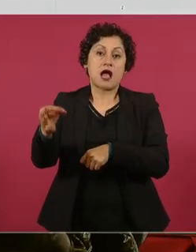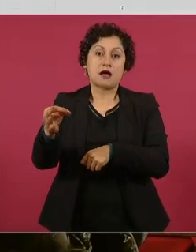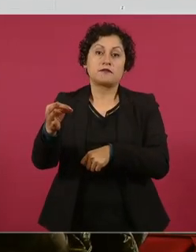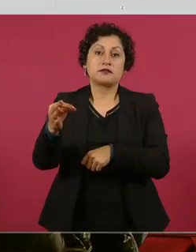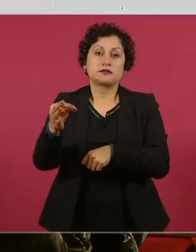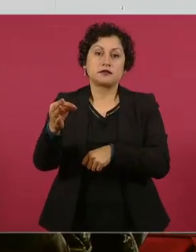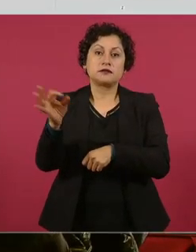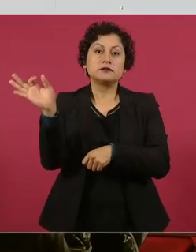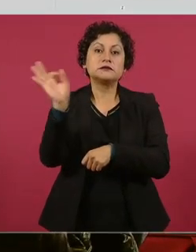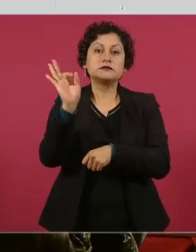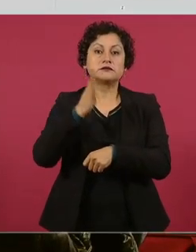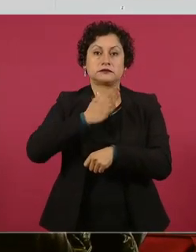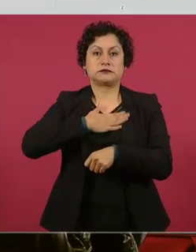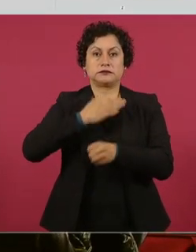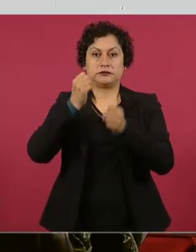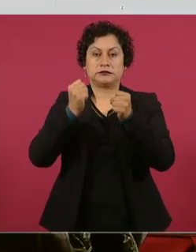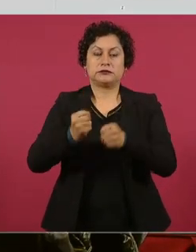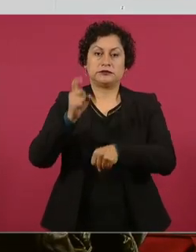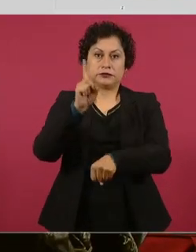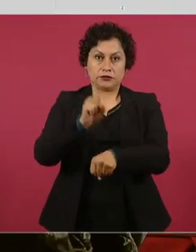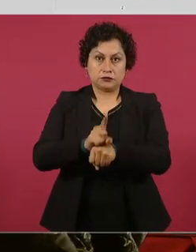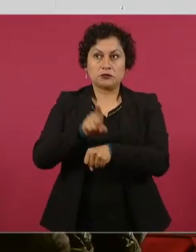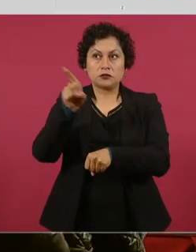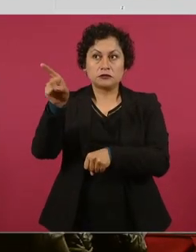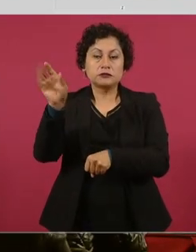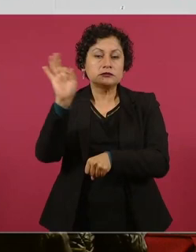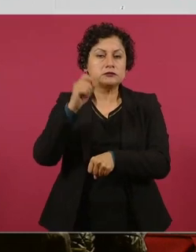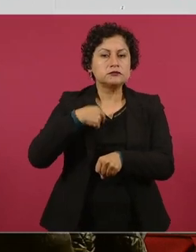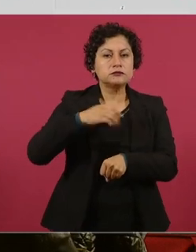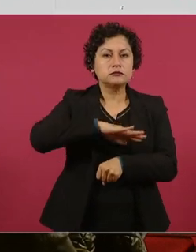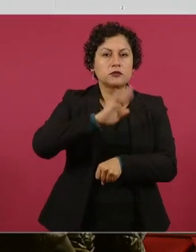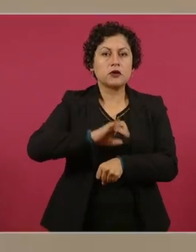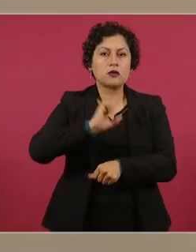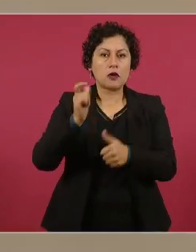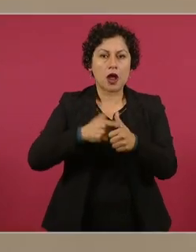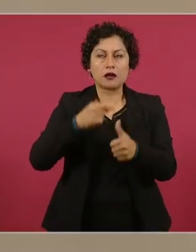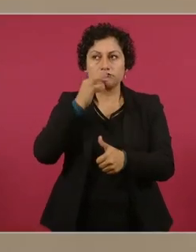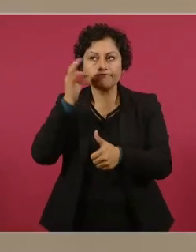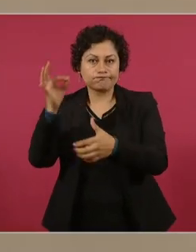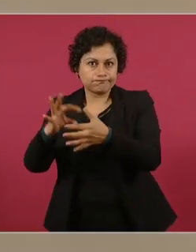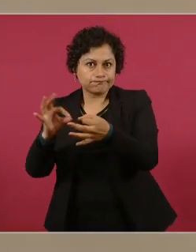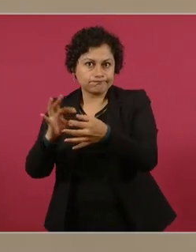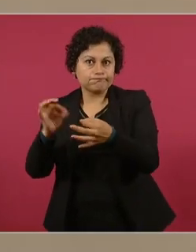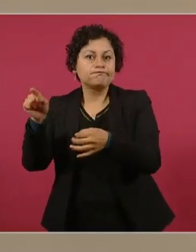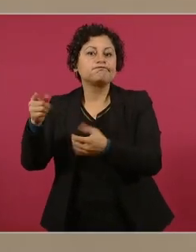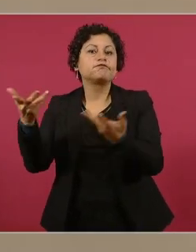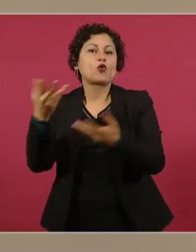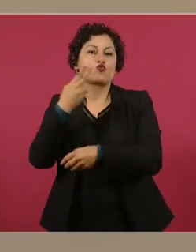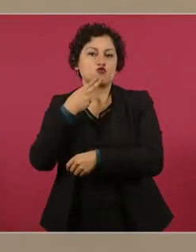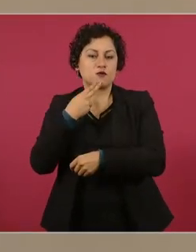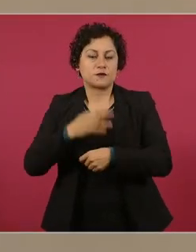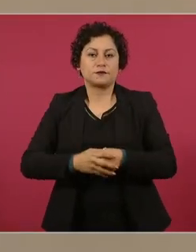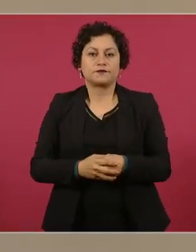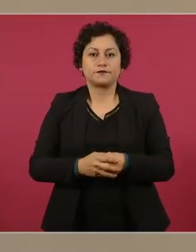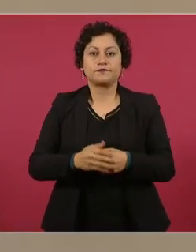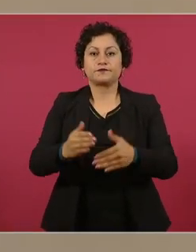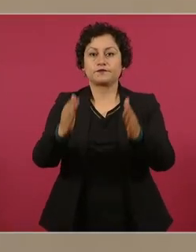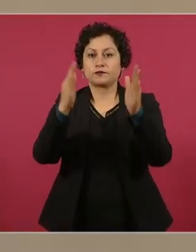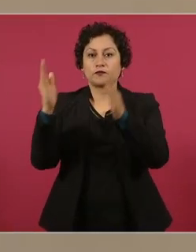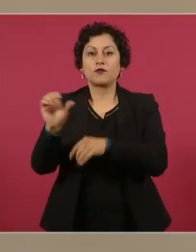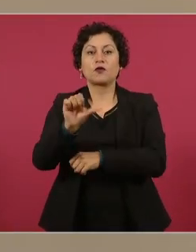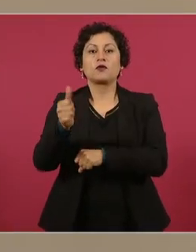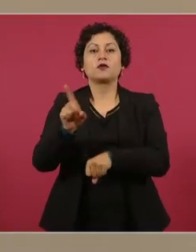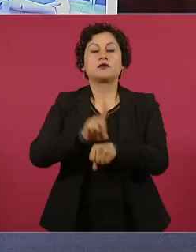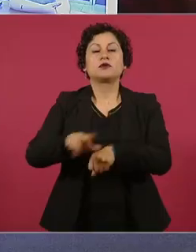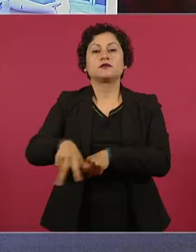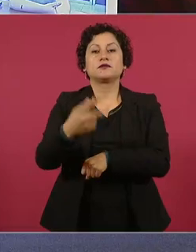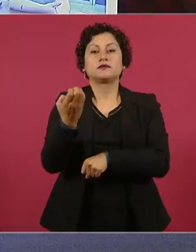puede ser utilizado por sus familiares en caso de que algo le pasara. Adelante. Al día siguiente, el 13 de enero, se organizan